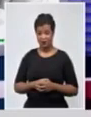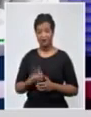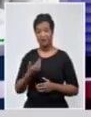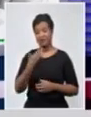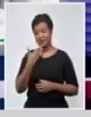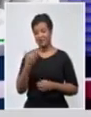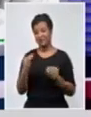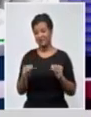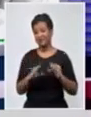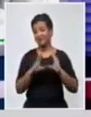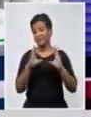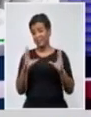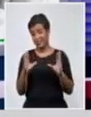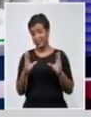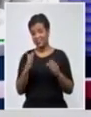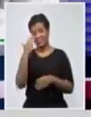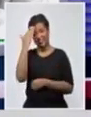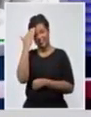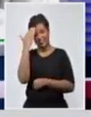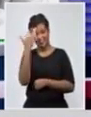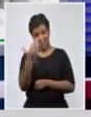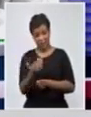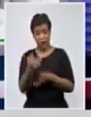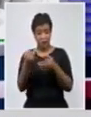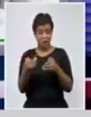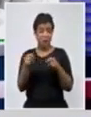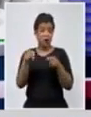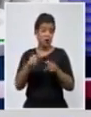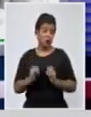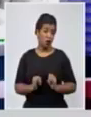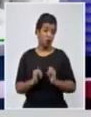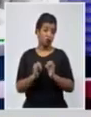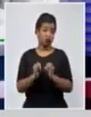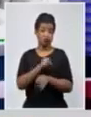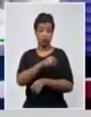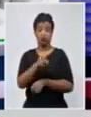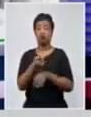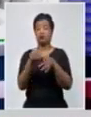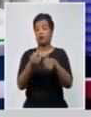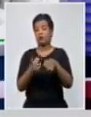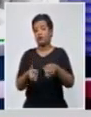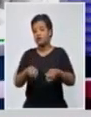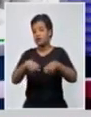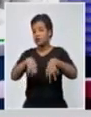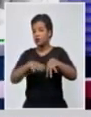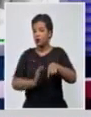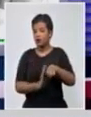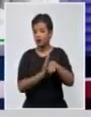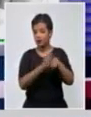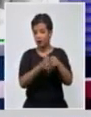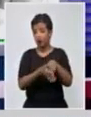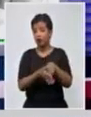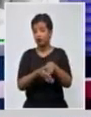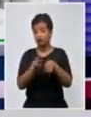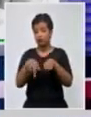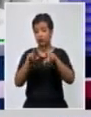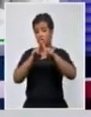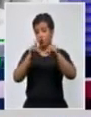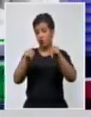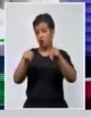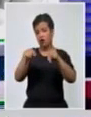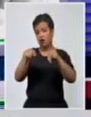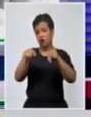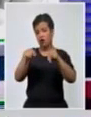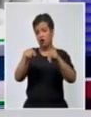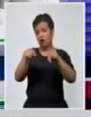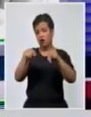Muy buenos días, qué gusto saludarle, bienvenido a este espacio que lleva a usted el comportamiento sobre la COVID-19 en Cuba y el resto